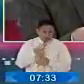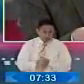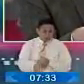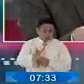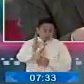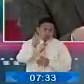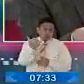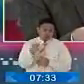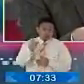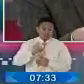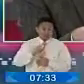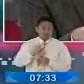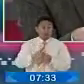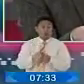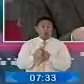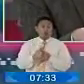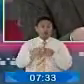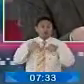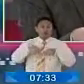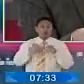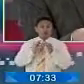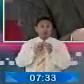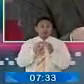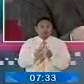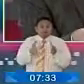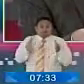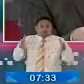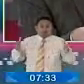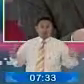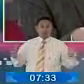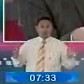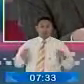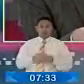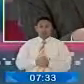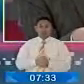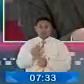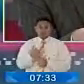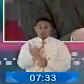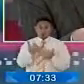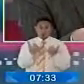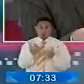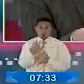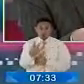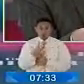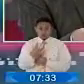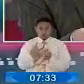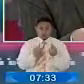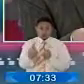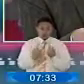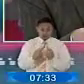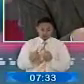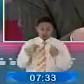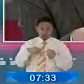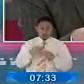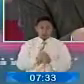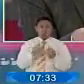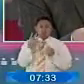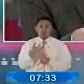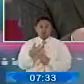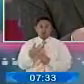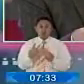esa vía necesita urgentemente una ampliación a 4 carriles. Es una vía muy productiva, porque salen todos los productos del